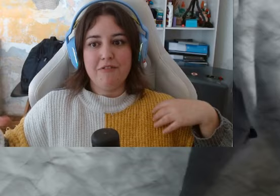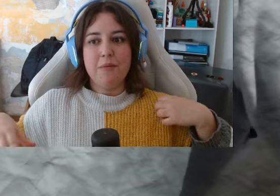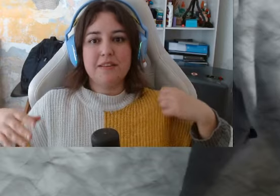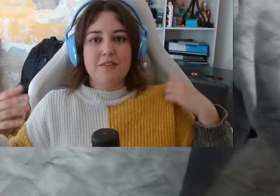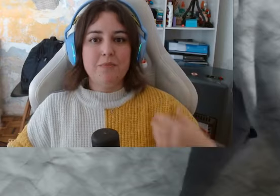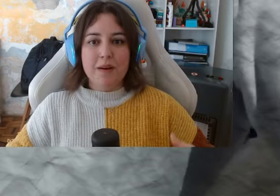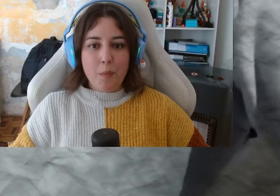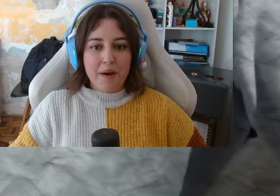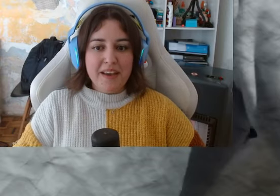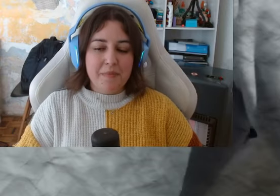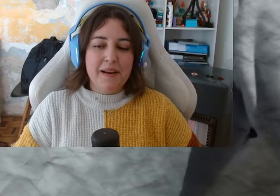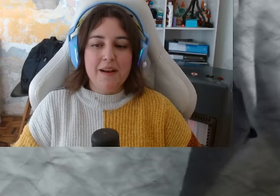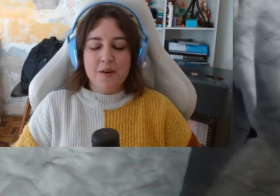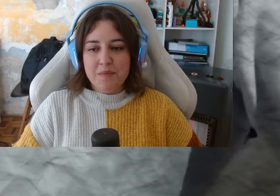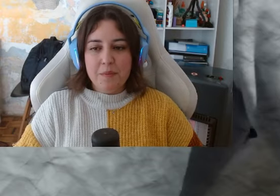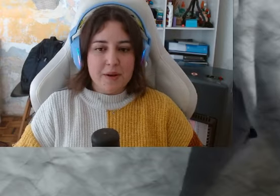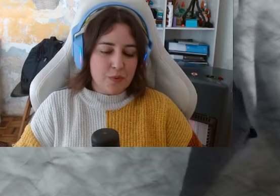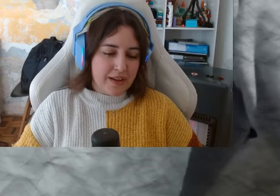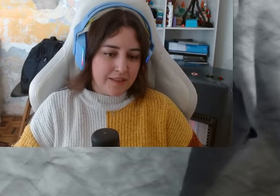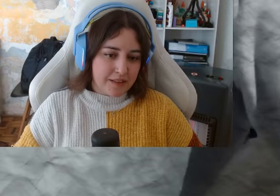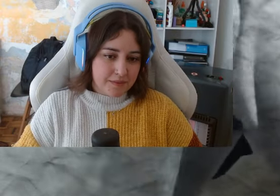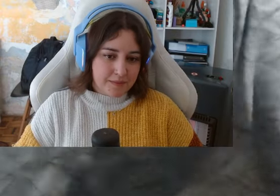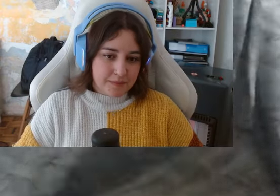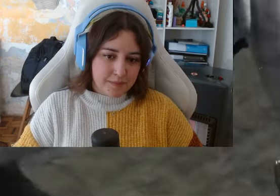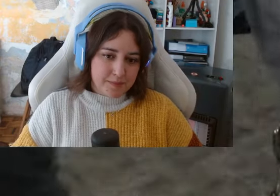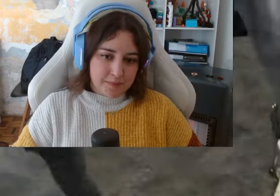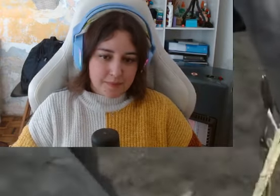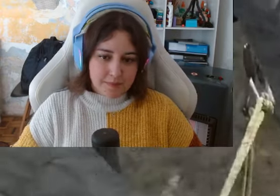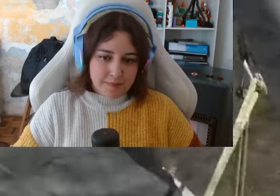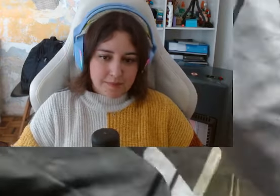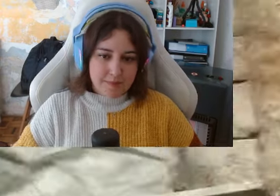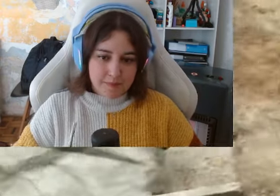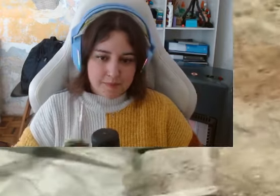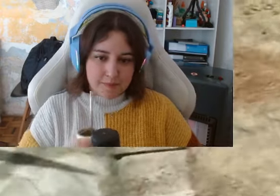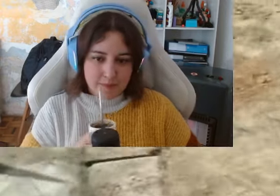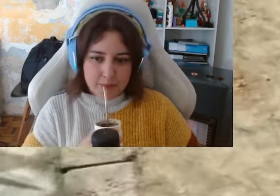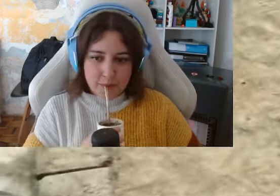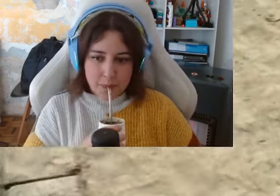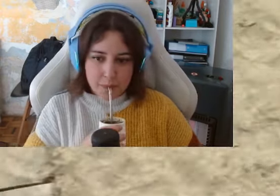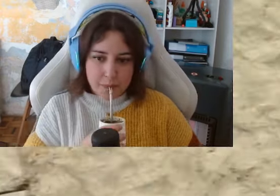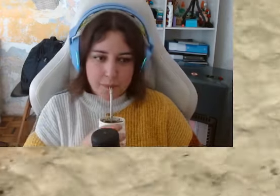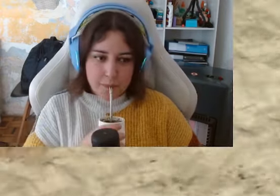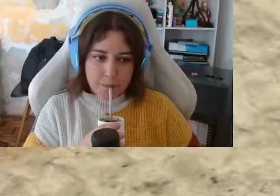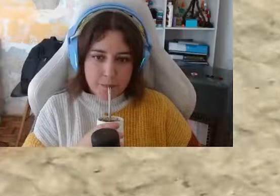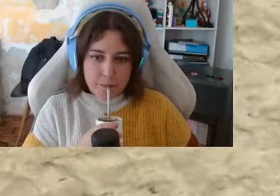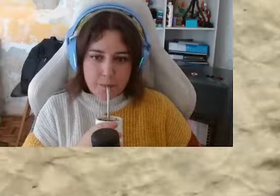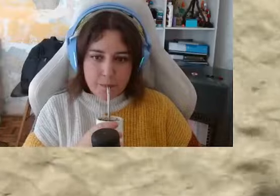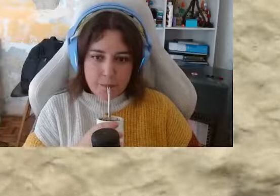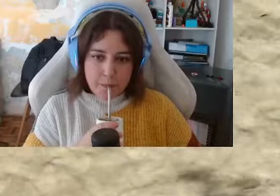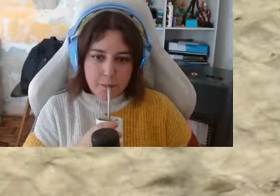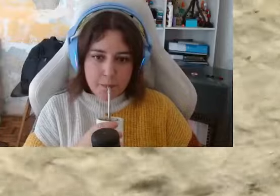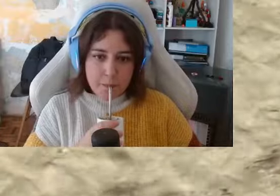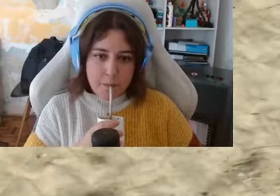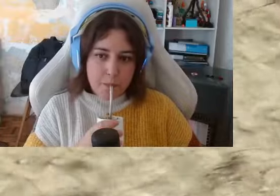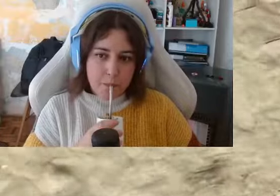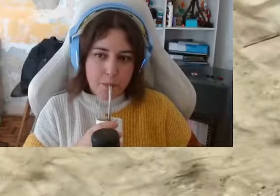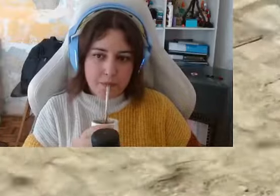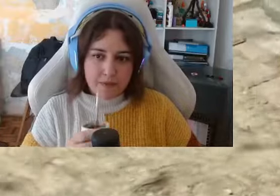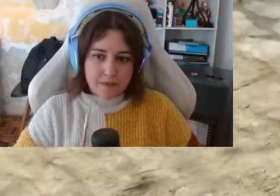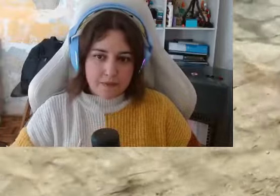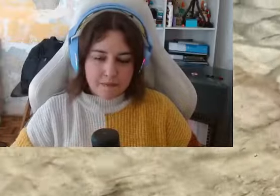vea, favorecedor para un país, para la economía y para su gente. Particularidades distintas, donde se hizo uso del material que existe en